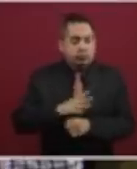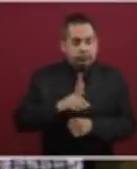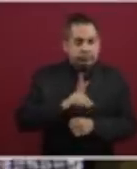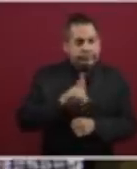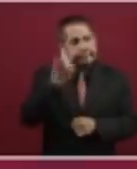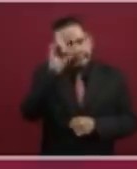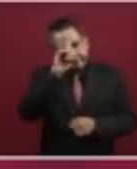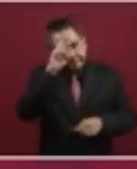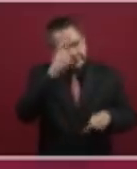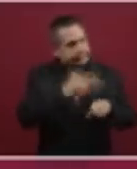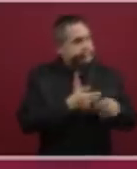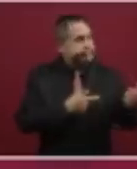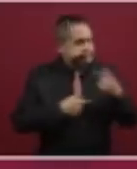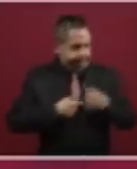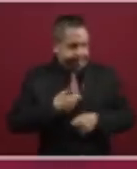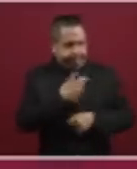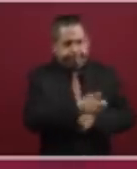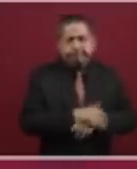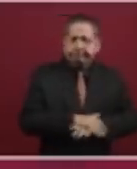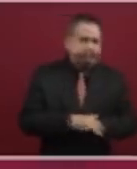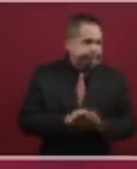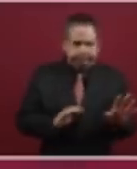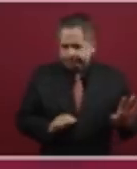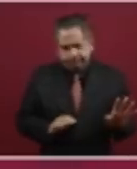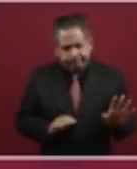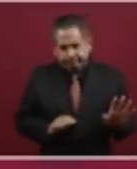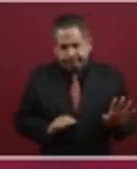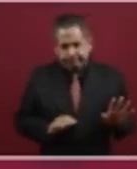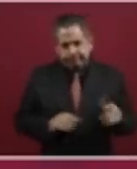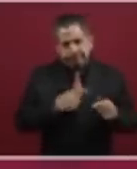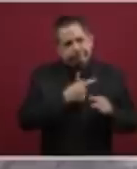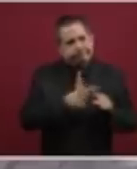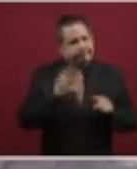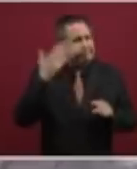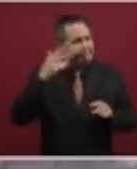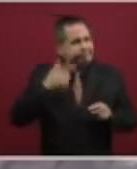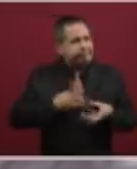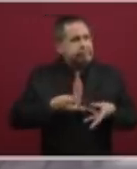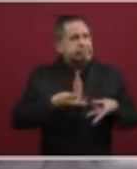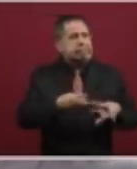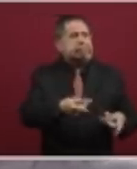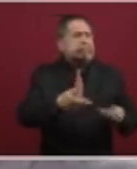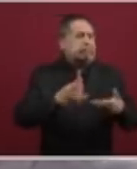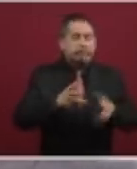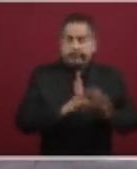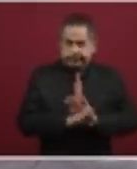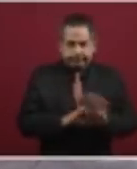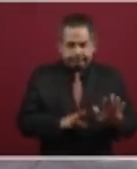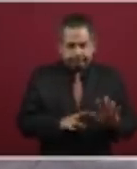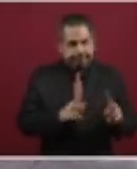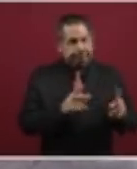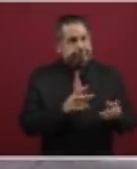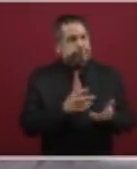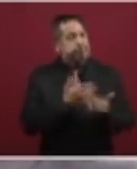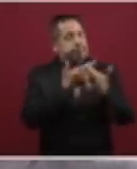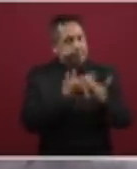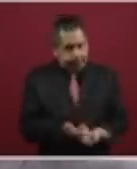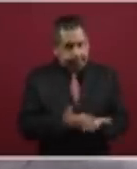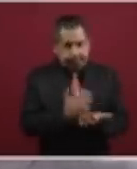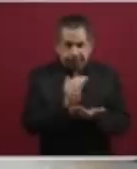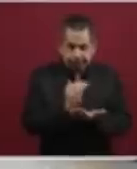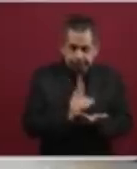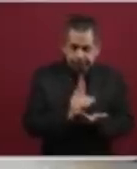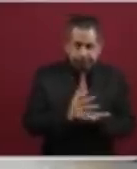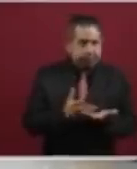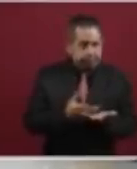asesorías, no existen otro tanto serie de gastos superfluos, y esos ahorros se permite